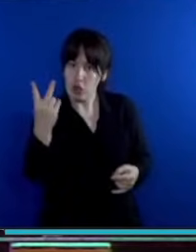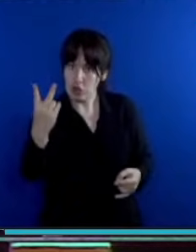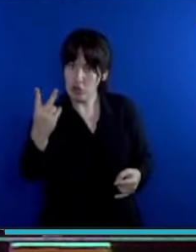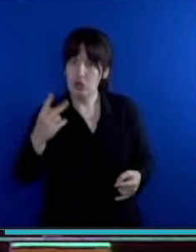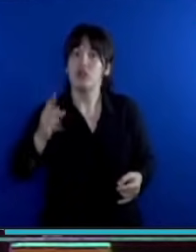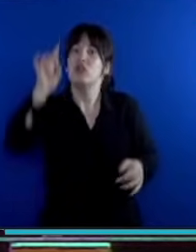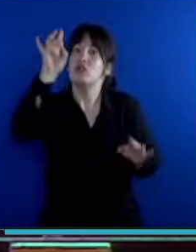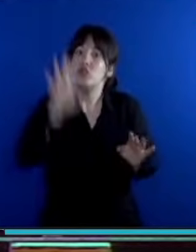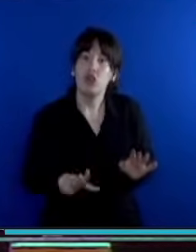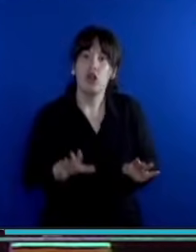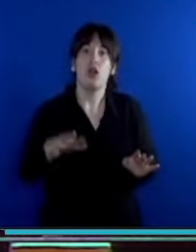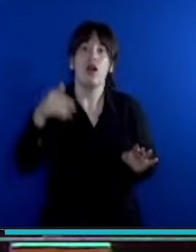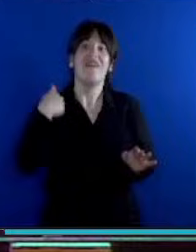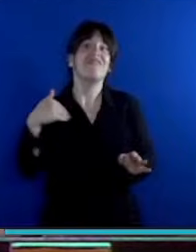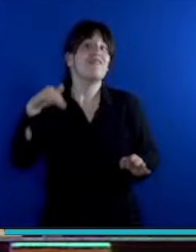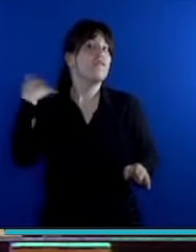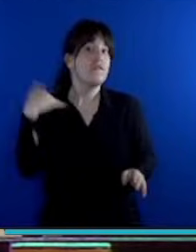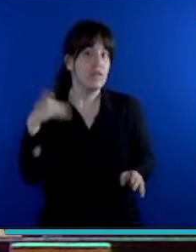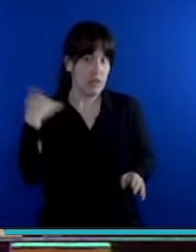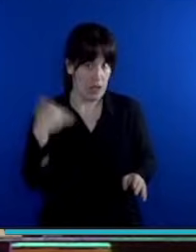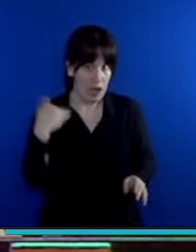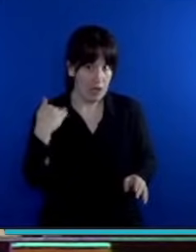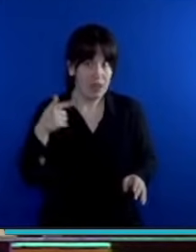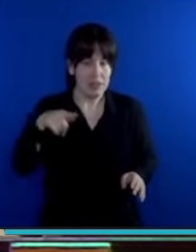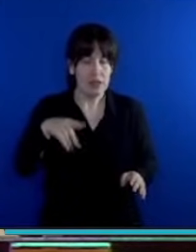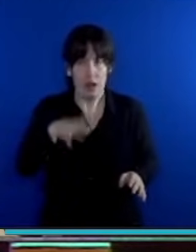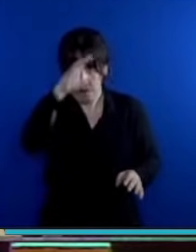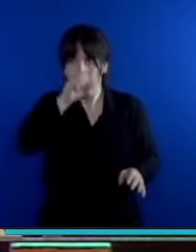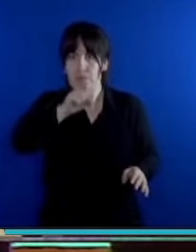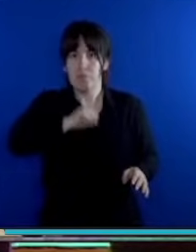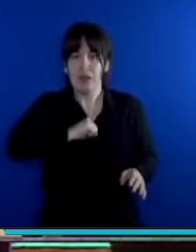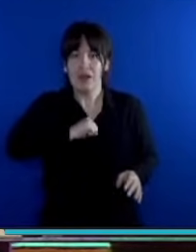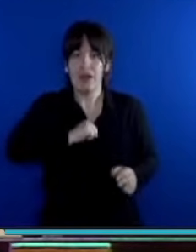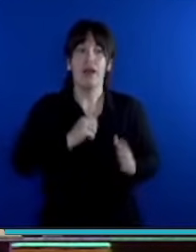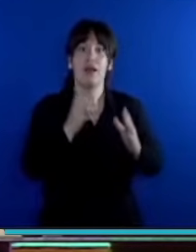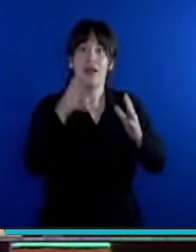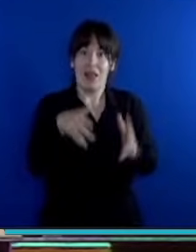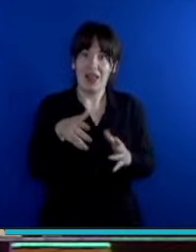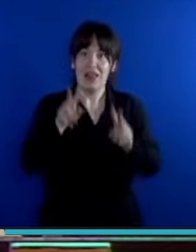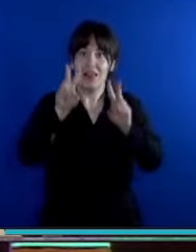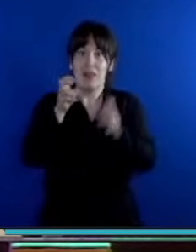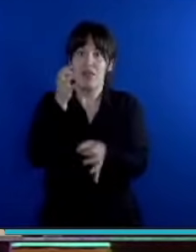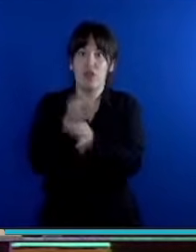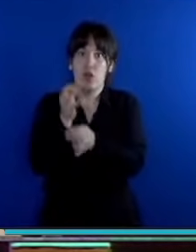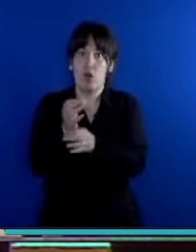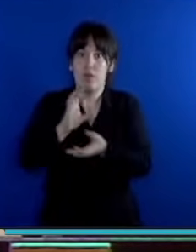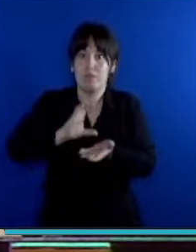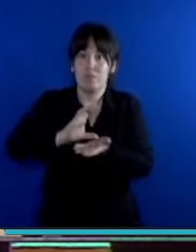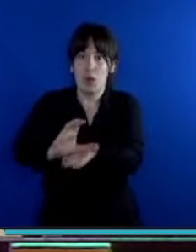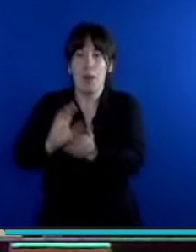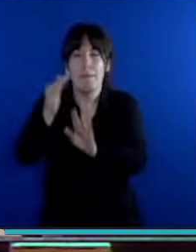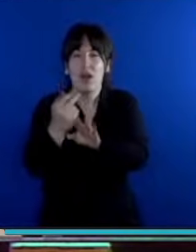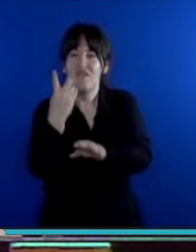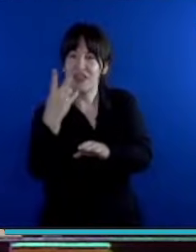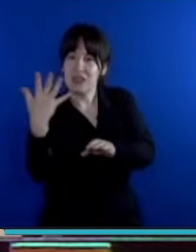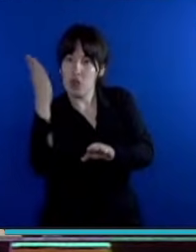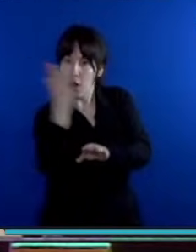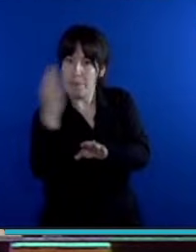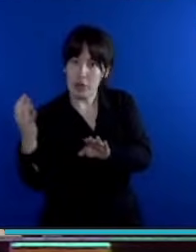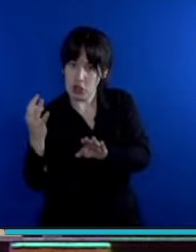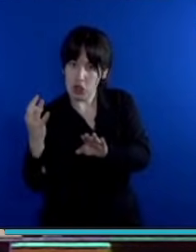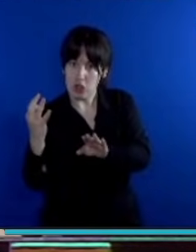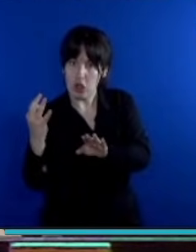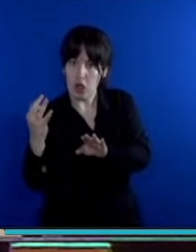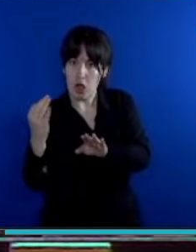solo María Eugenia Vidal se animó a que lo destinado a educación contemple menos del 25% del total del